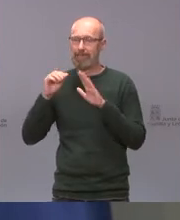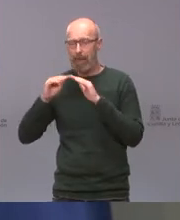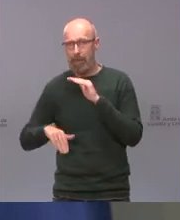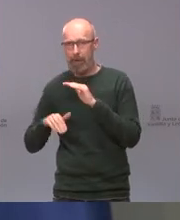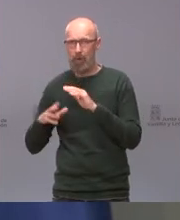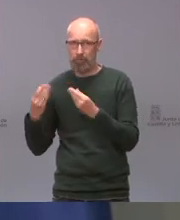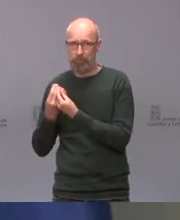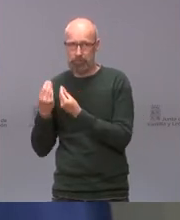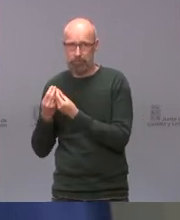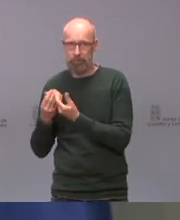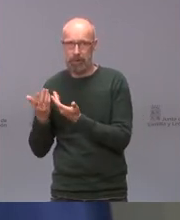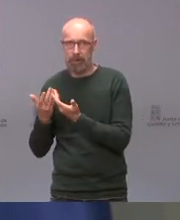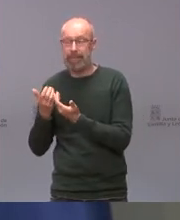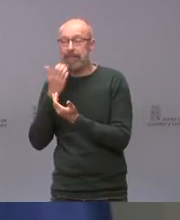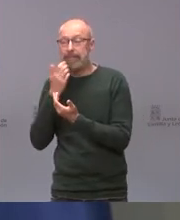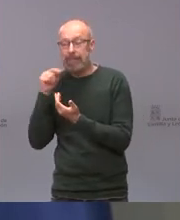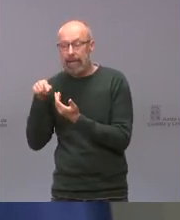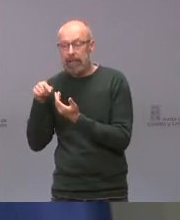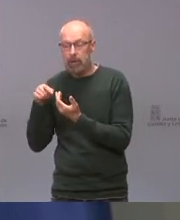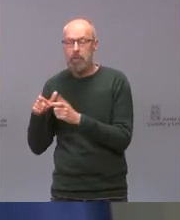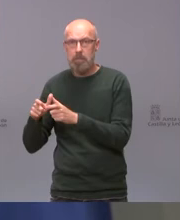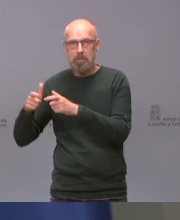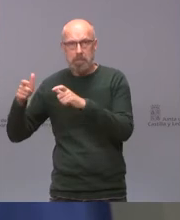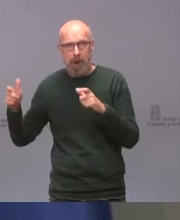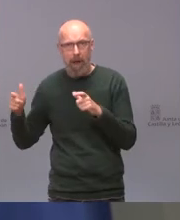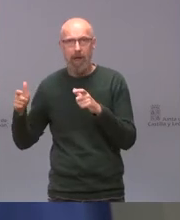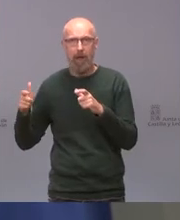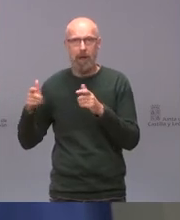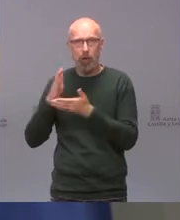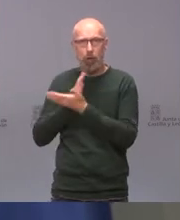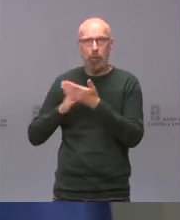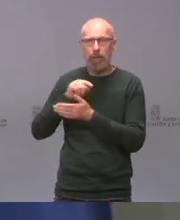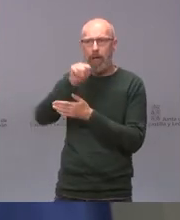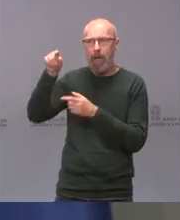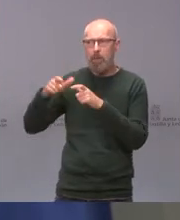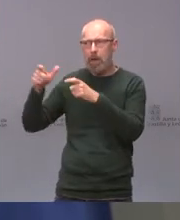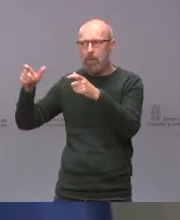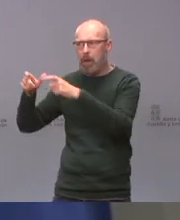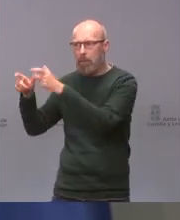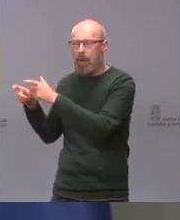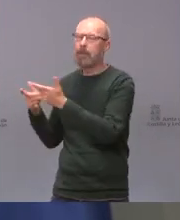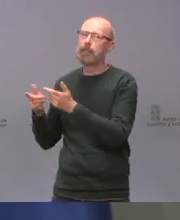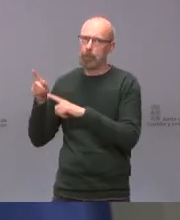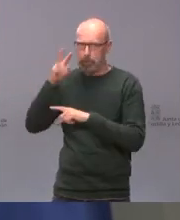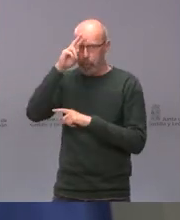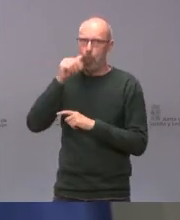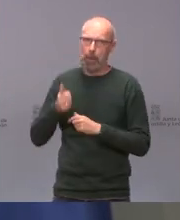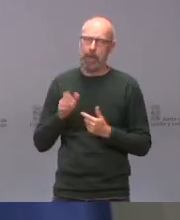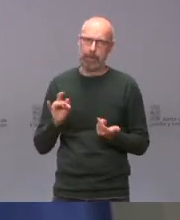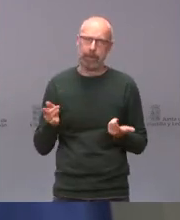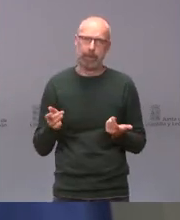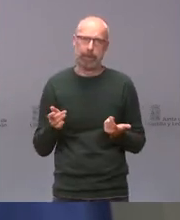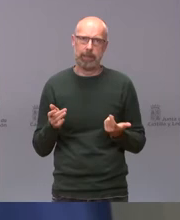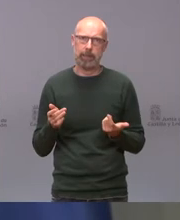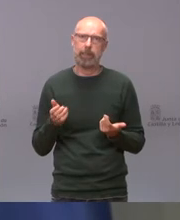años se extendiese a toda la comunidad y bajase aún más esa edad media. Porque lo que sería preocupante es empezar a